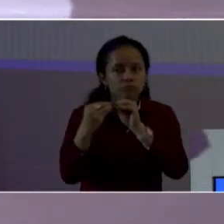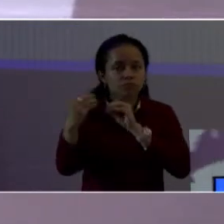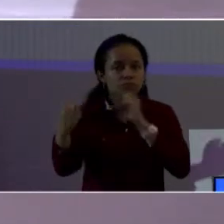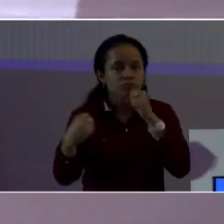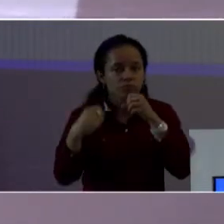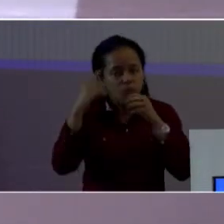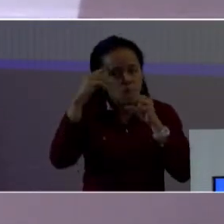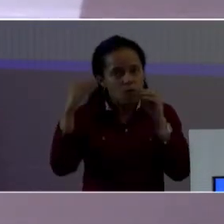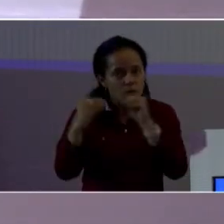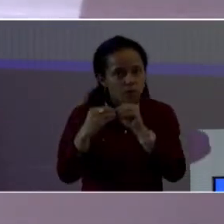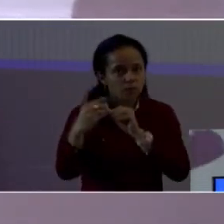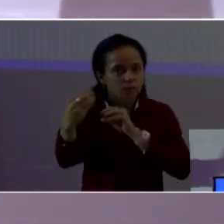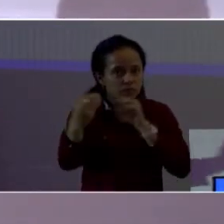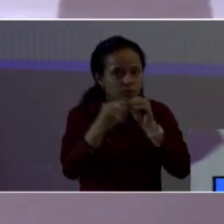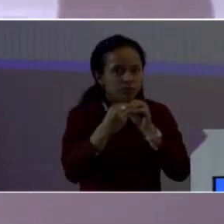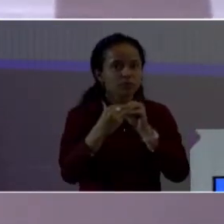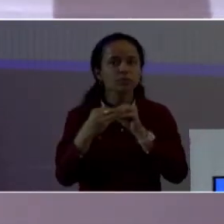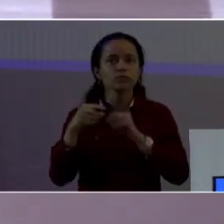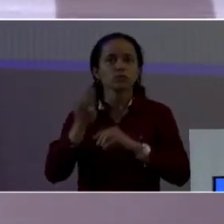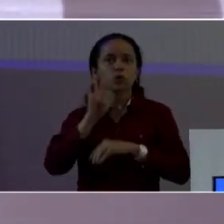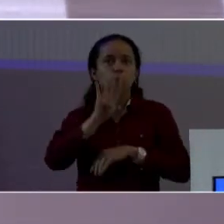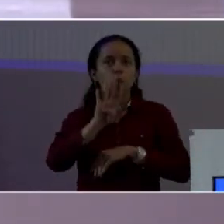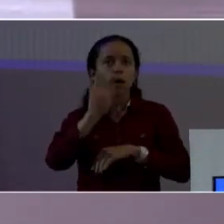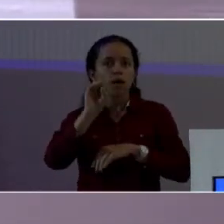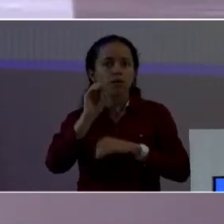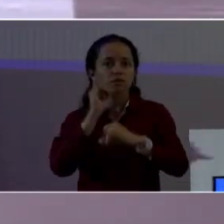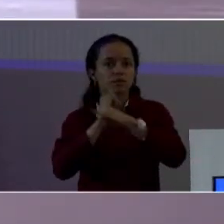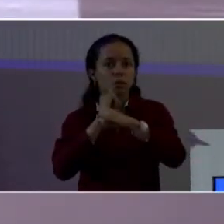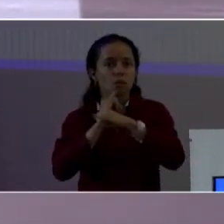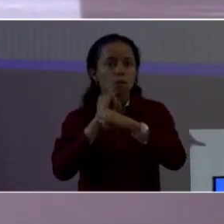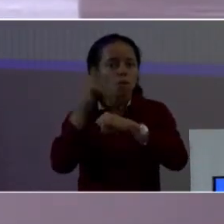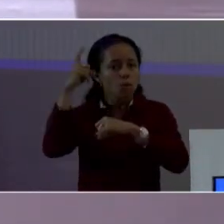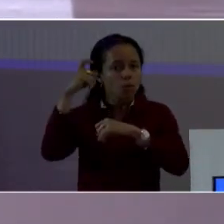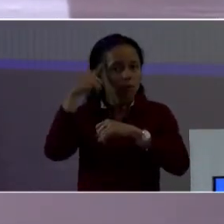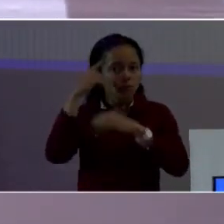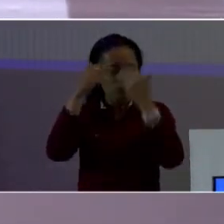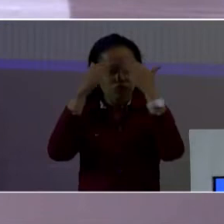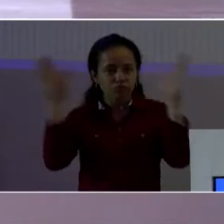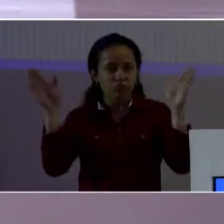pública en el territorio. Hoy tenemos más de 40 instituciones públicas